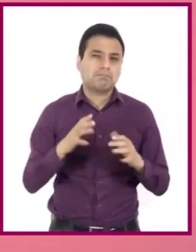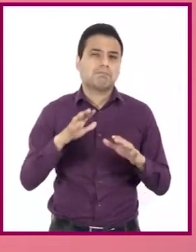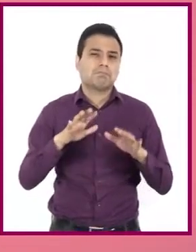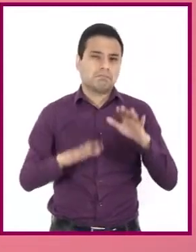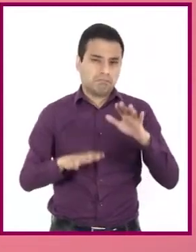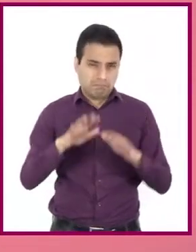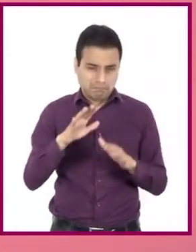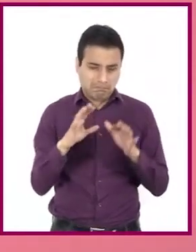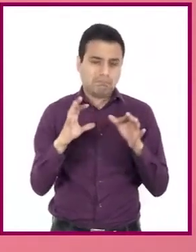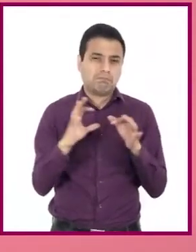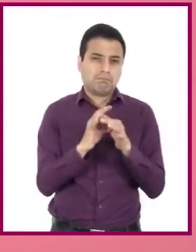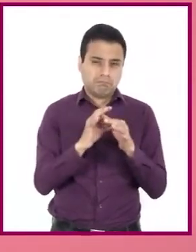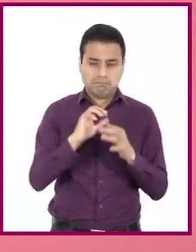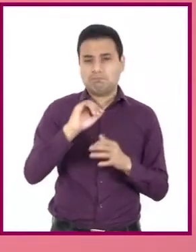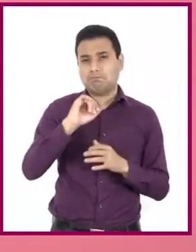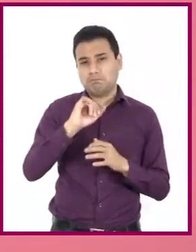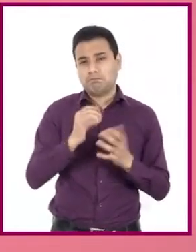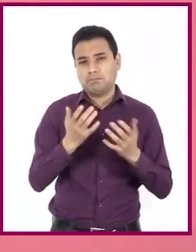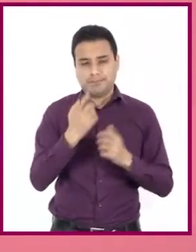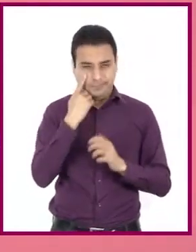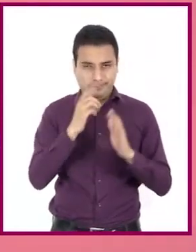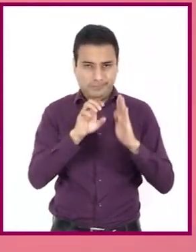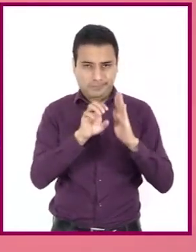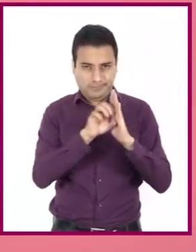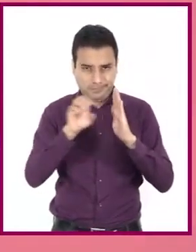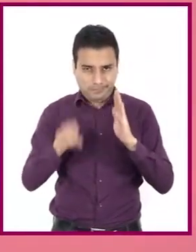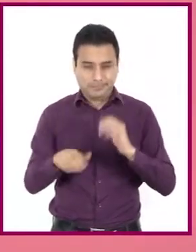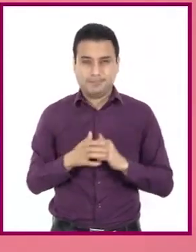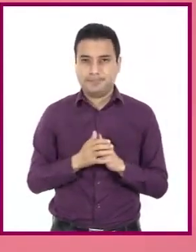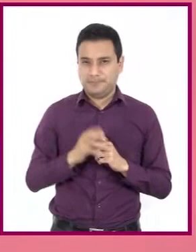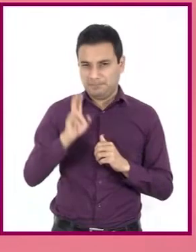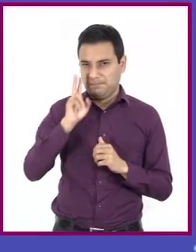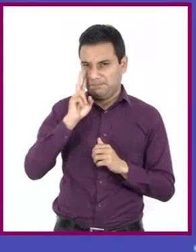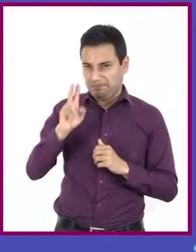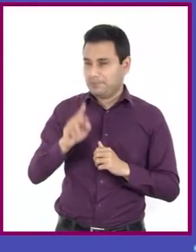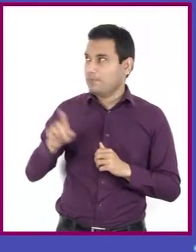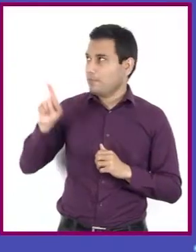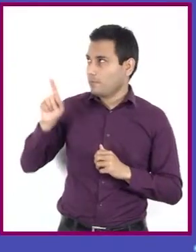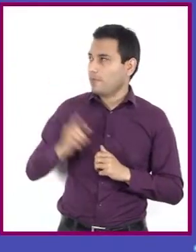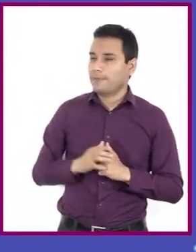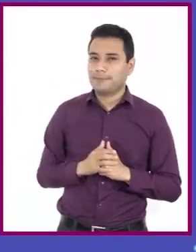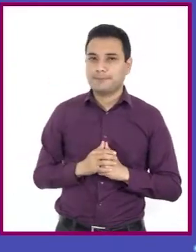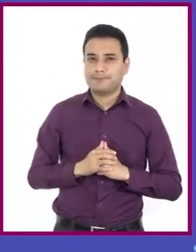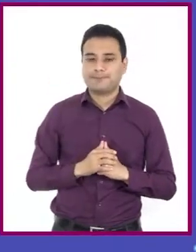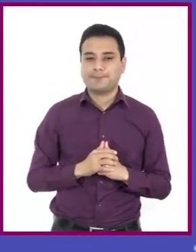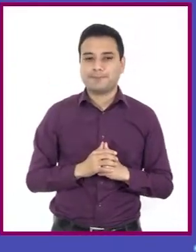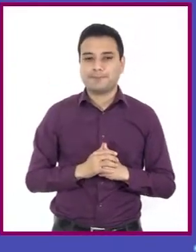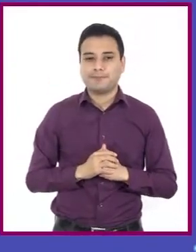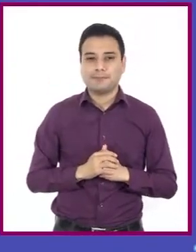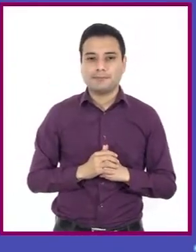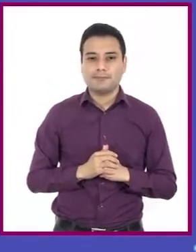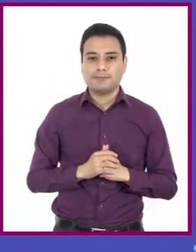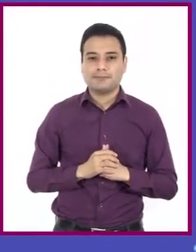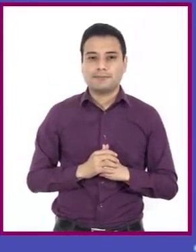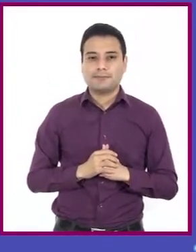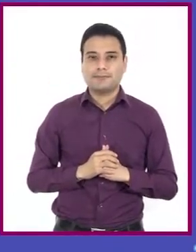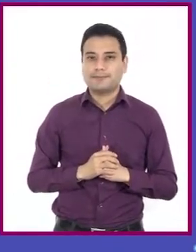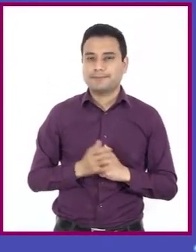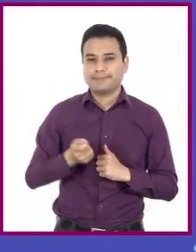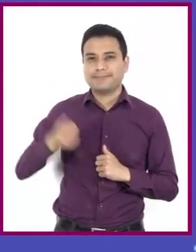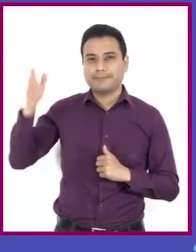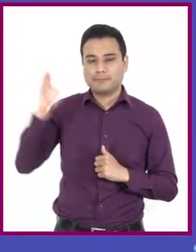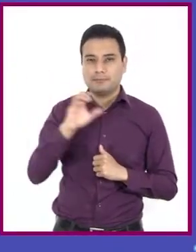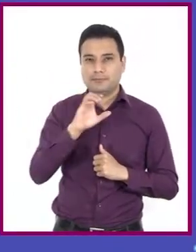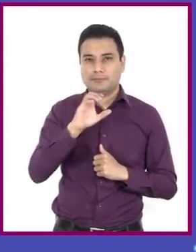de que así suceda. Por ejemplo, veamos este caligrama. En este caligrama,